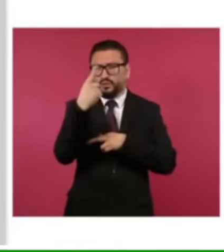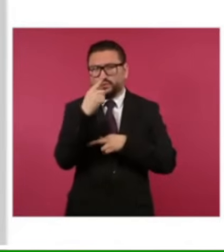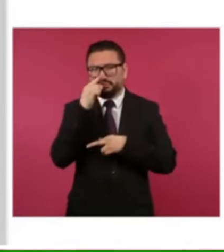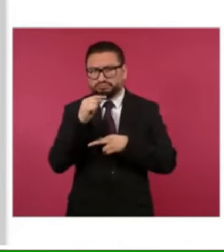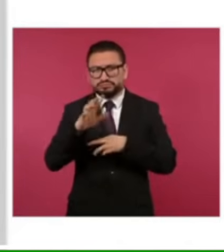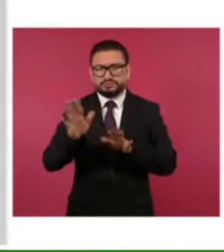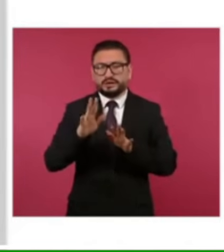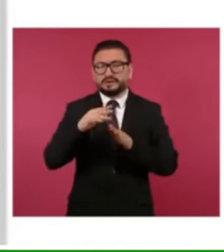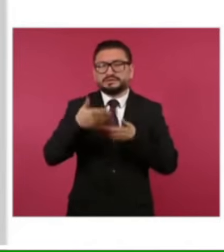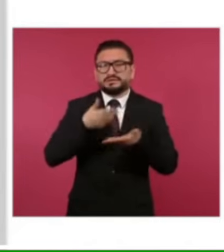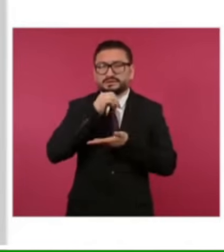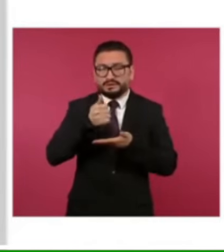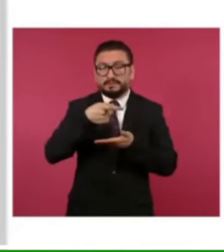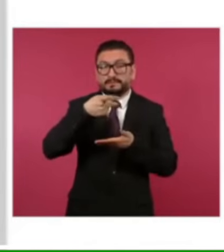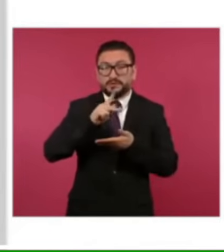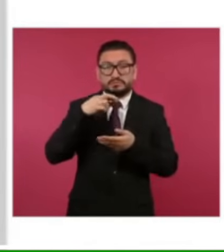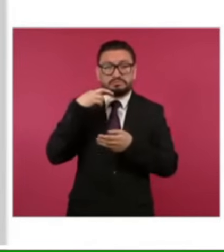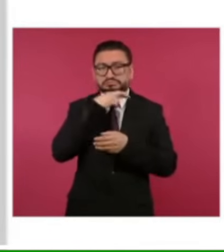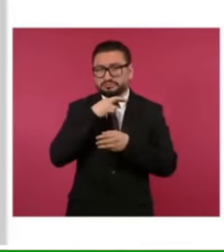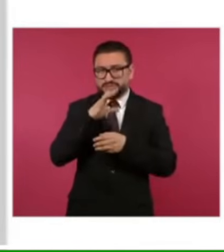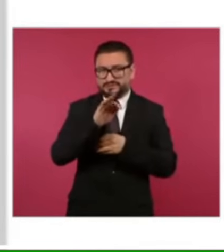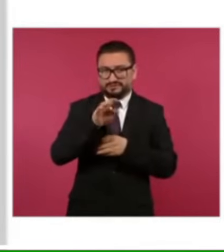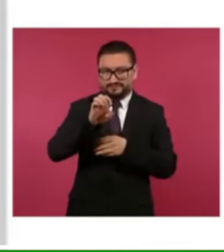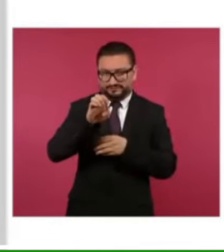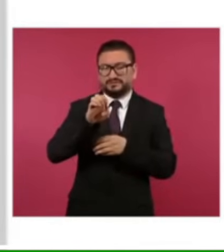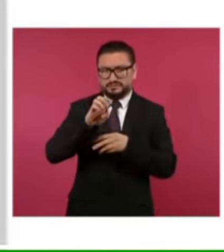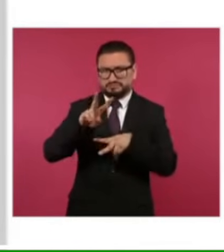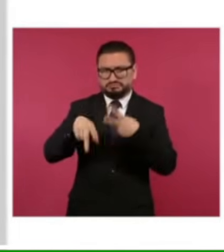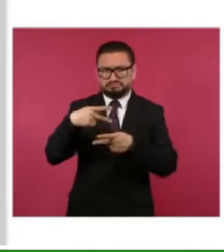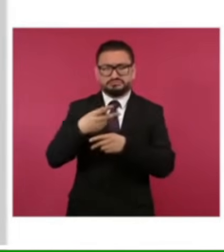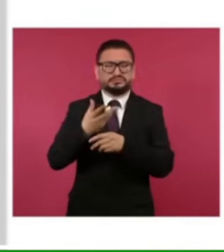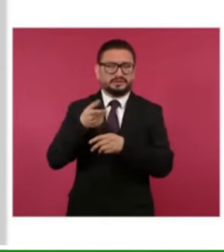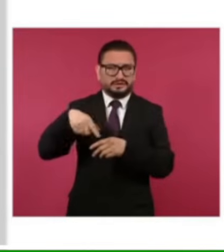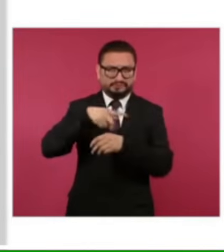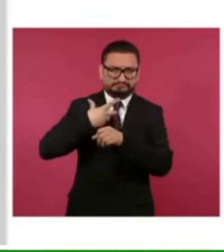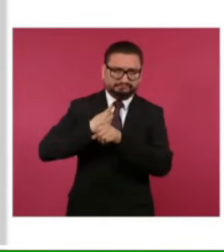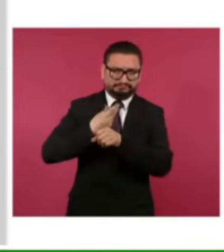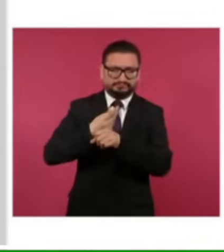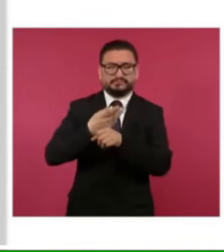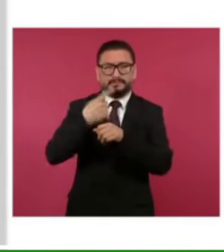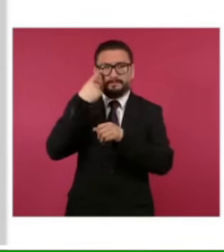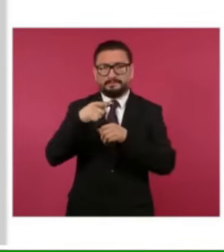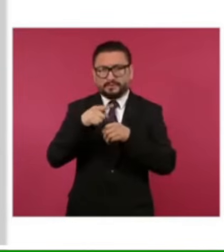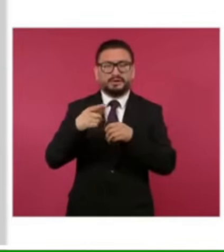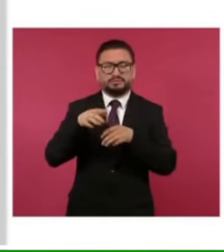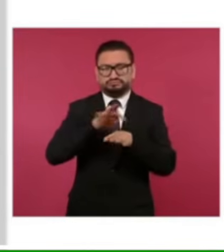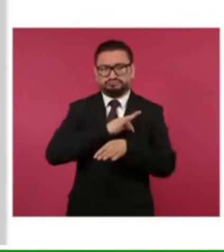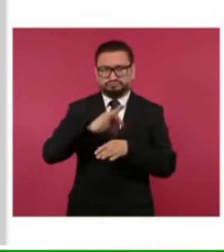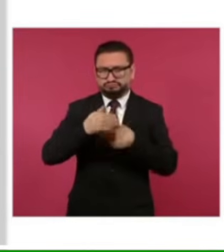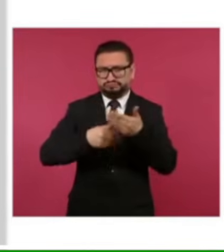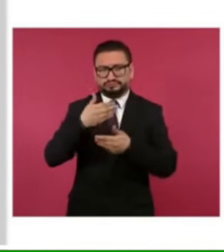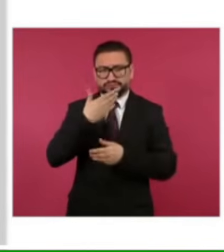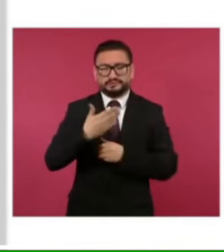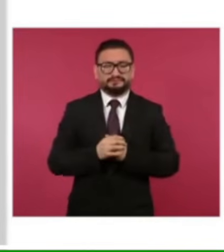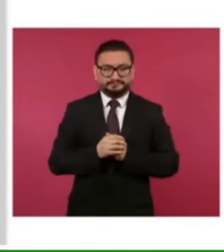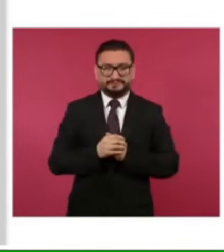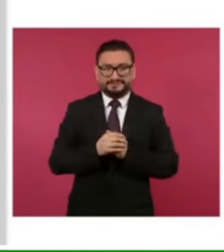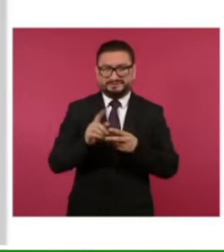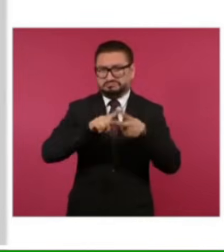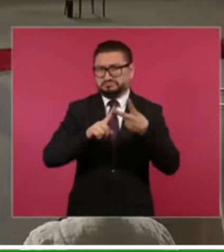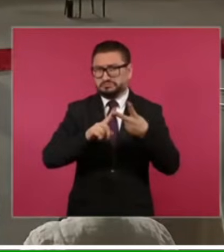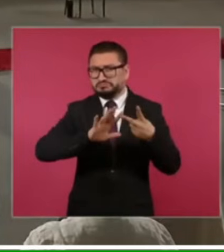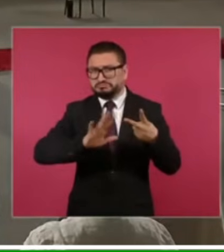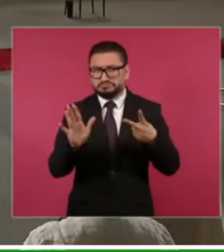servicio y inmediatamente la Comisión Federal de Electricidad se puso en marcha para el proceso de reparación. A pesar de estos dos